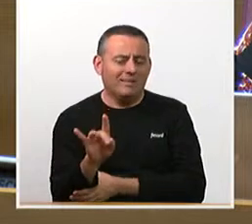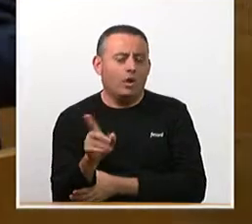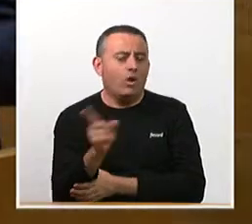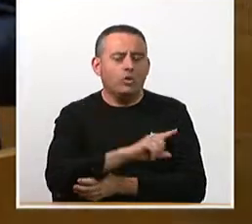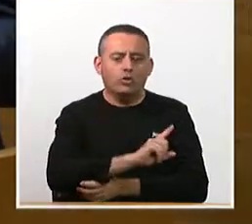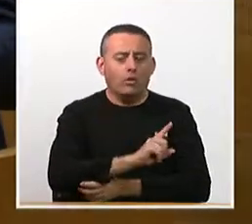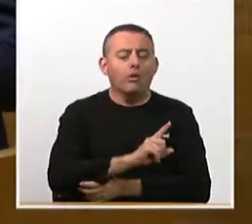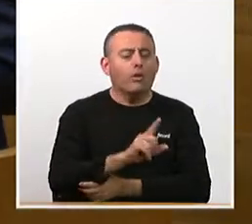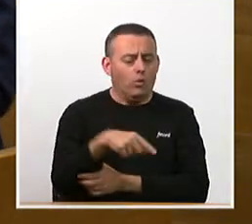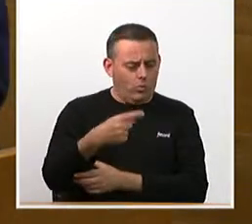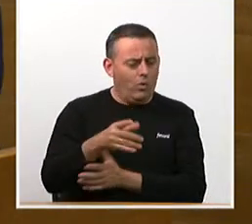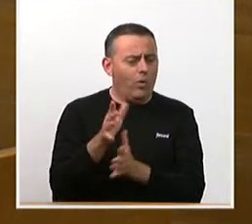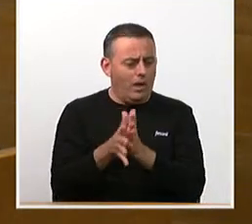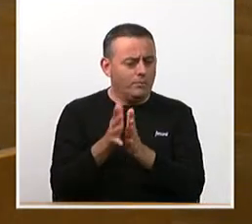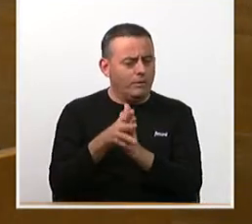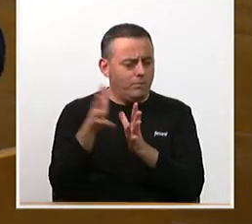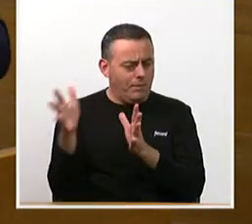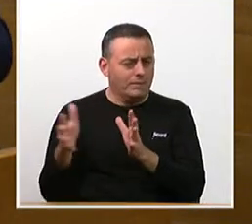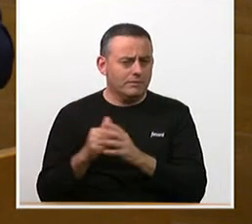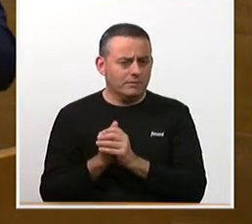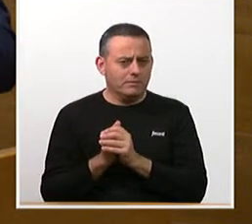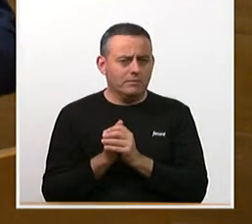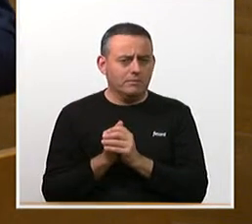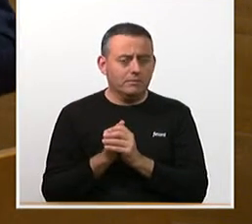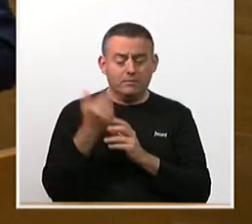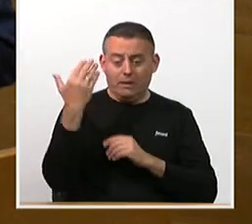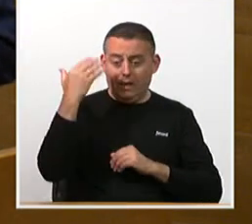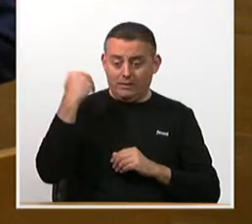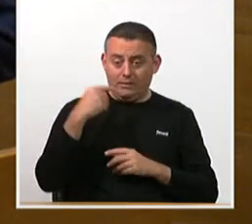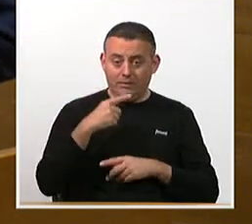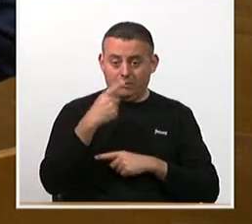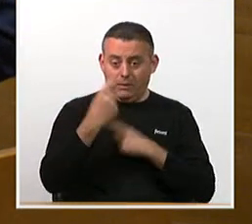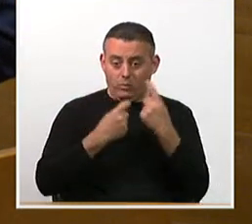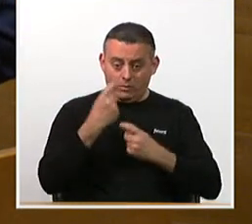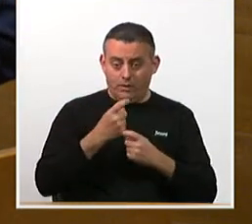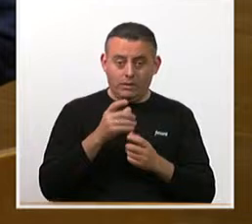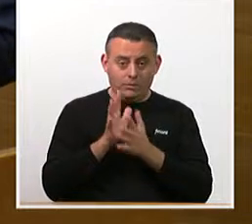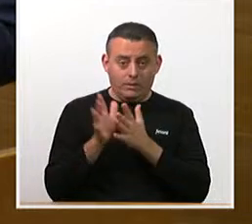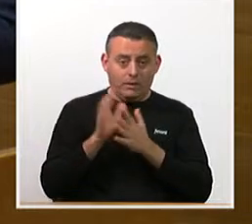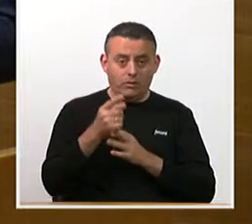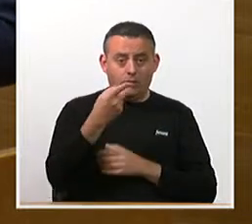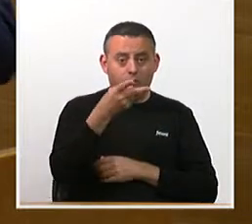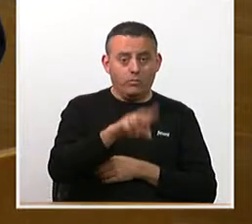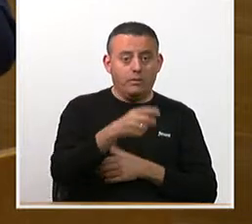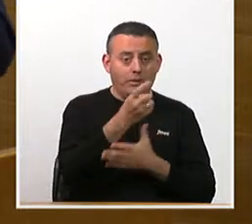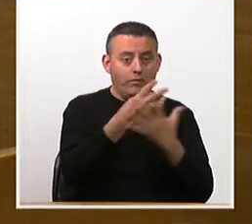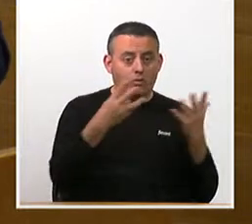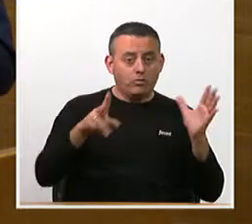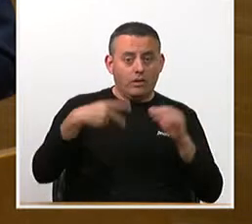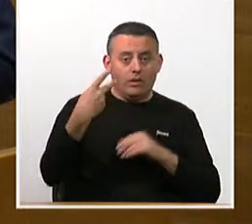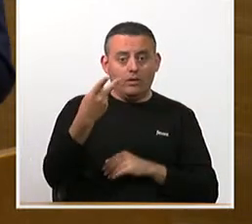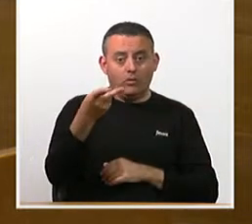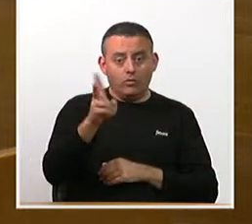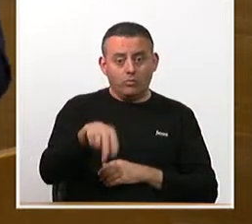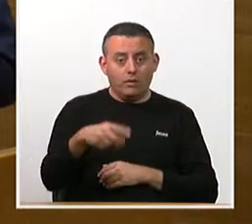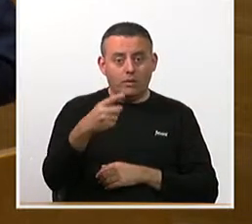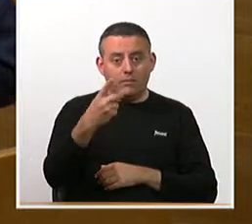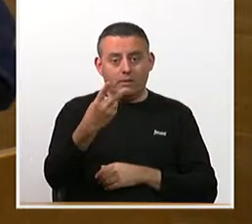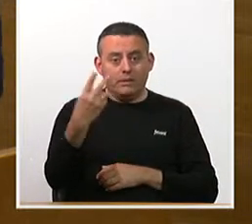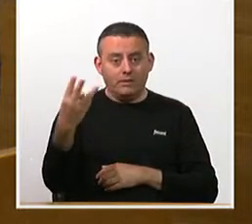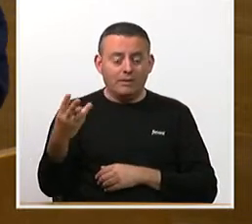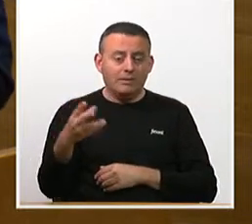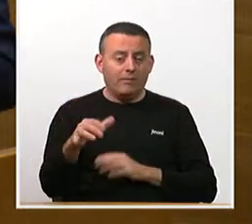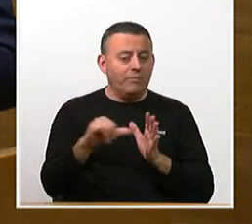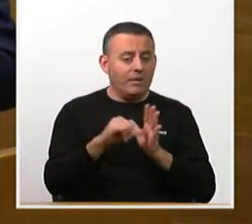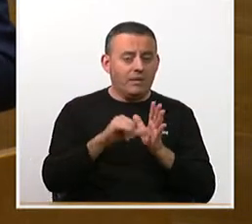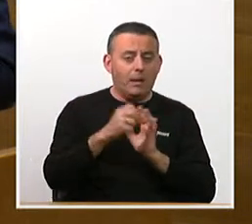anteriormente en una pregunta que desde el 2018 al 2023 de casi 1700 1600